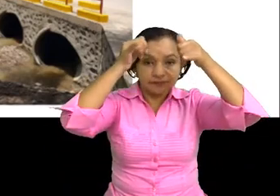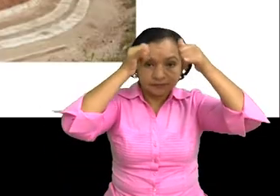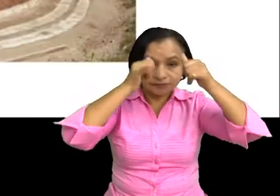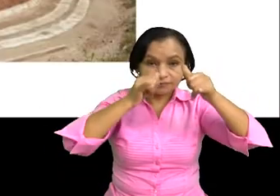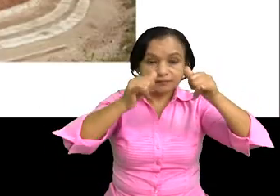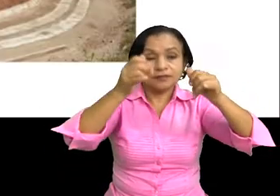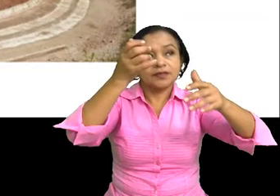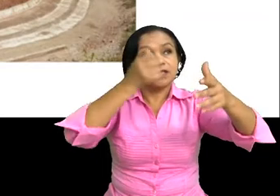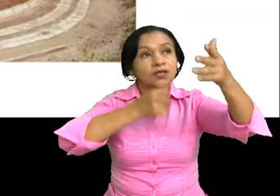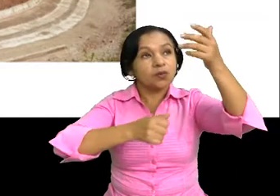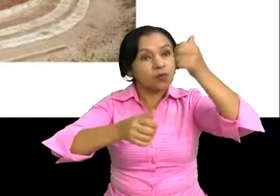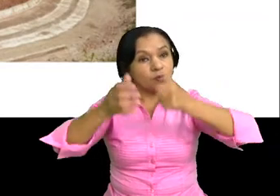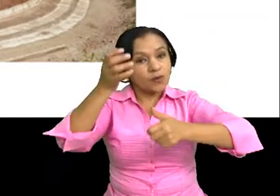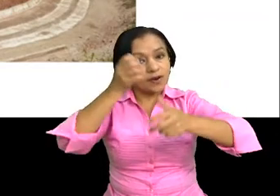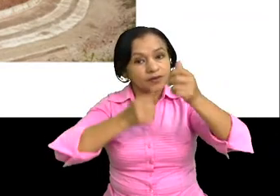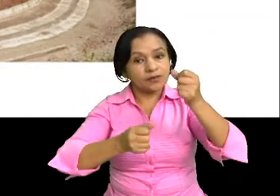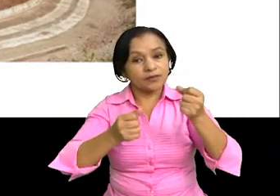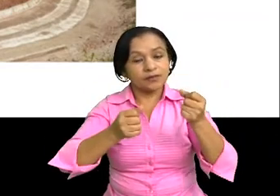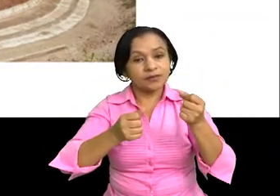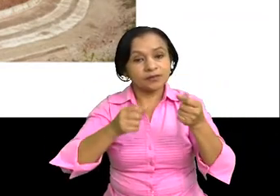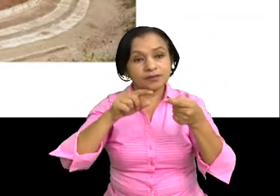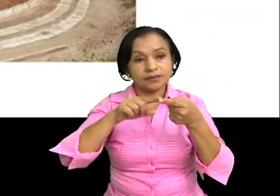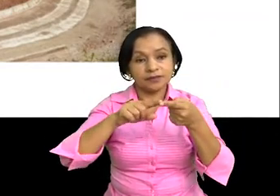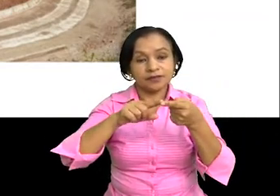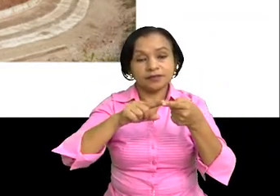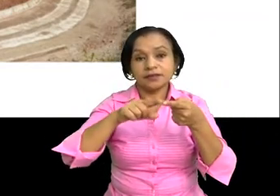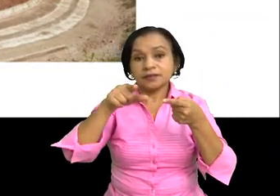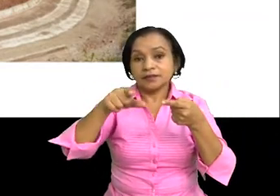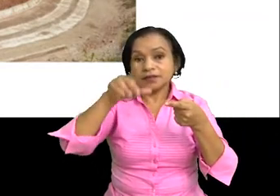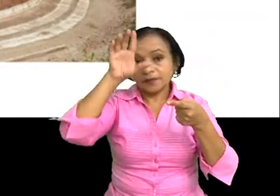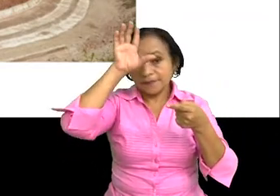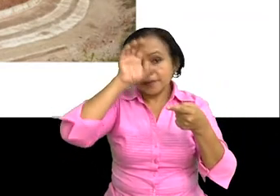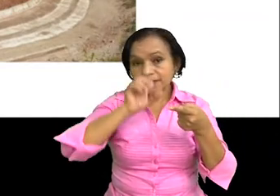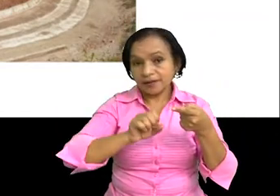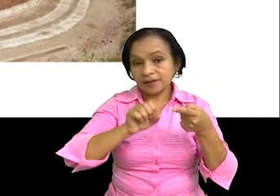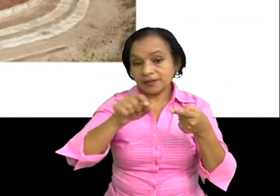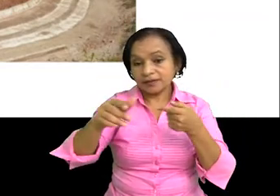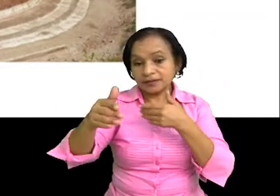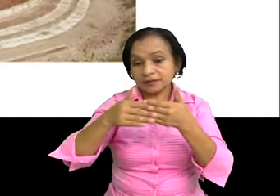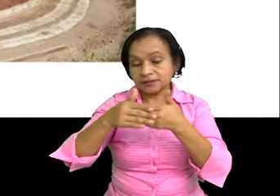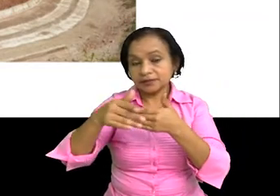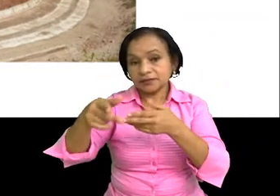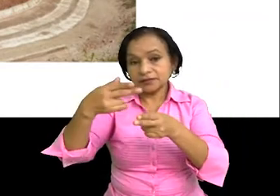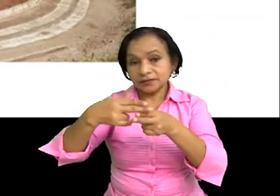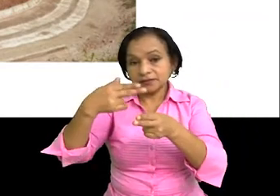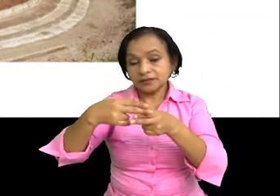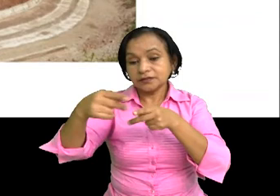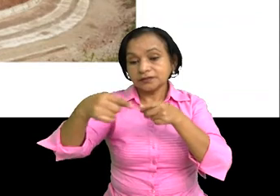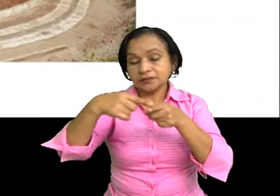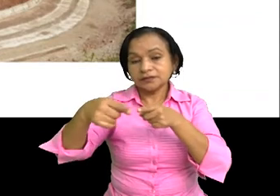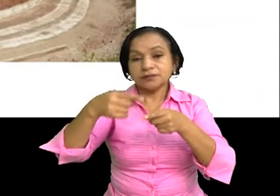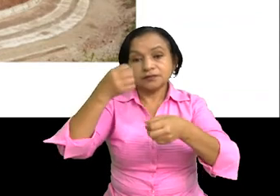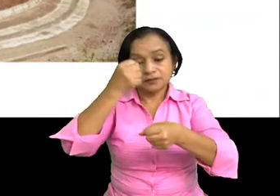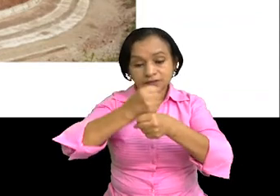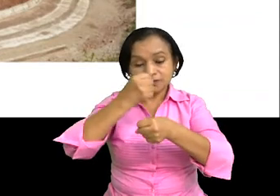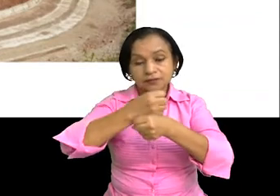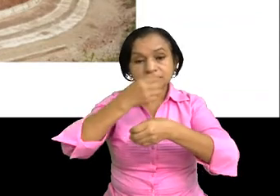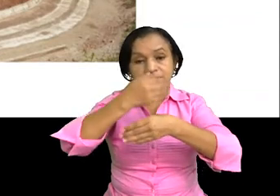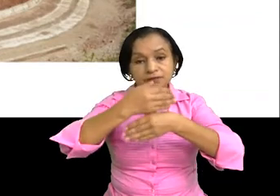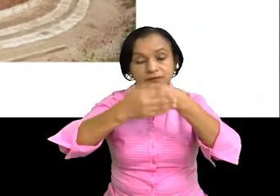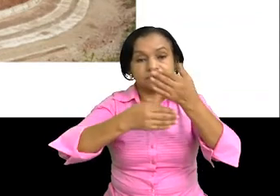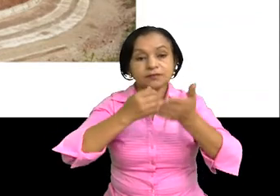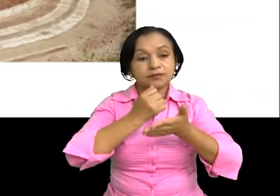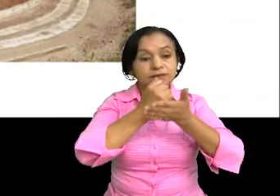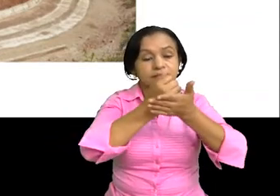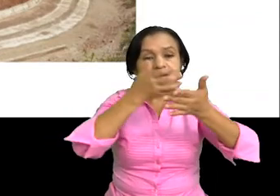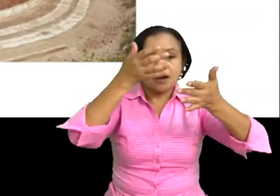Huaco, el empalme masivo de la embajada. Hemos hecho obras importantísimas para beneficiar a los productores